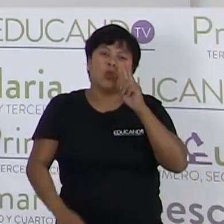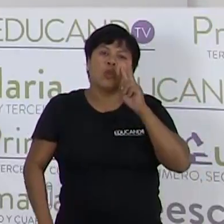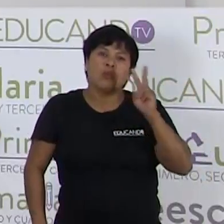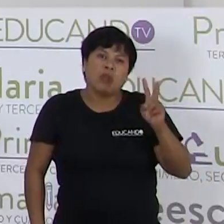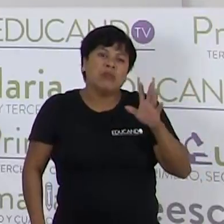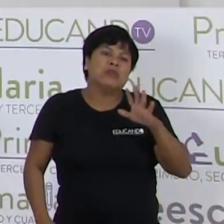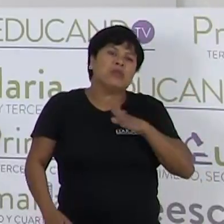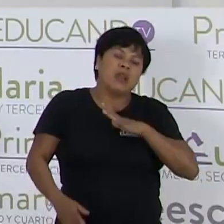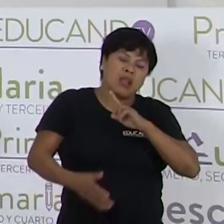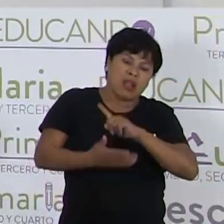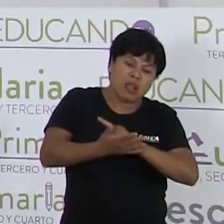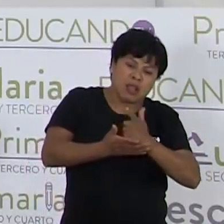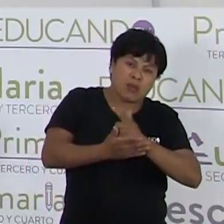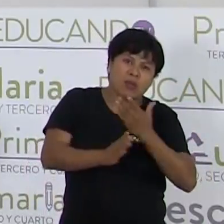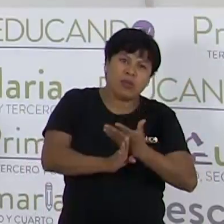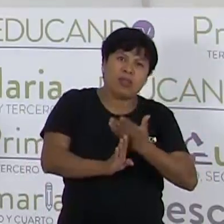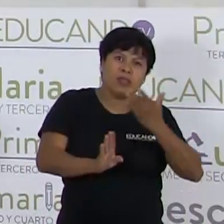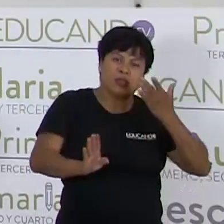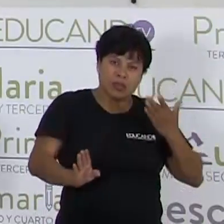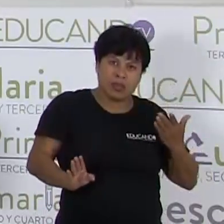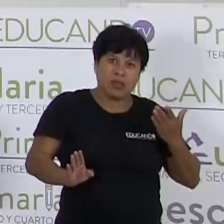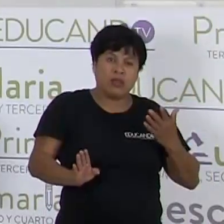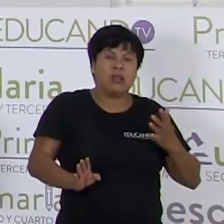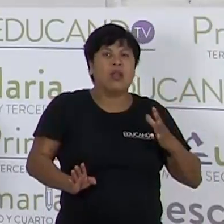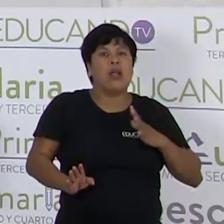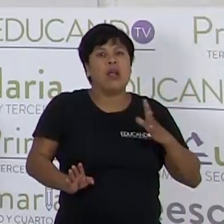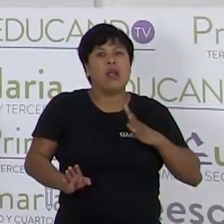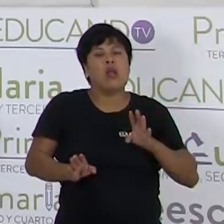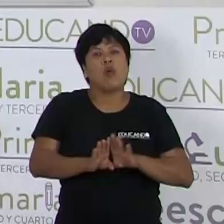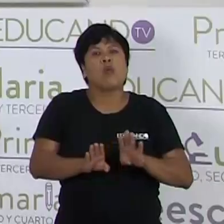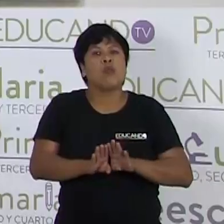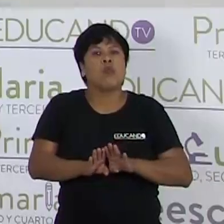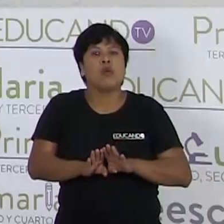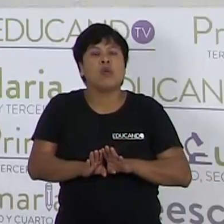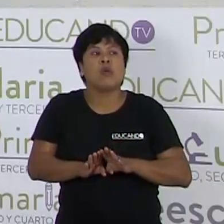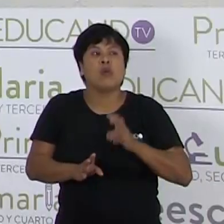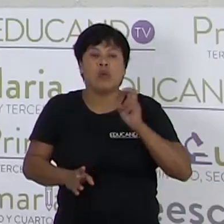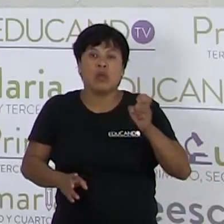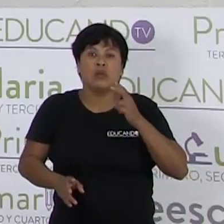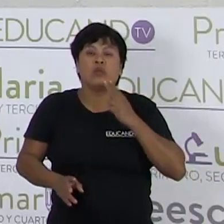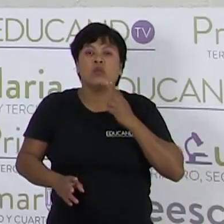algún libro de los anteriores, venían así como que con esto